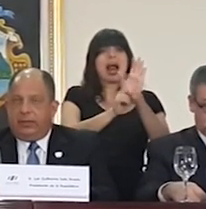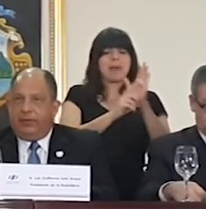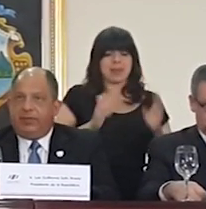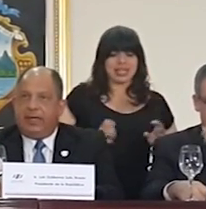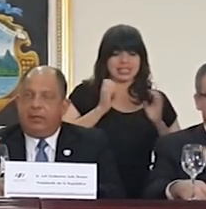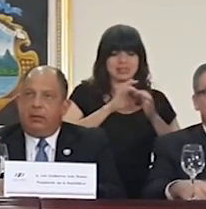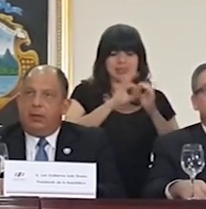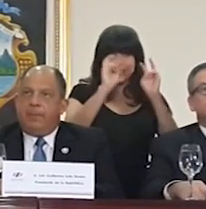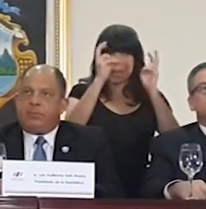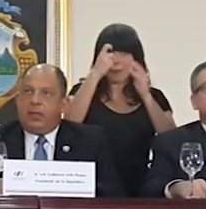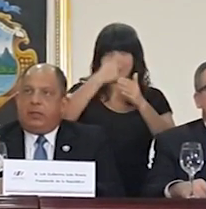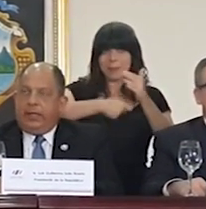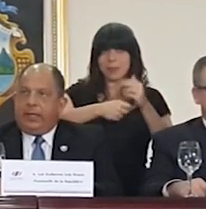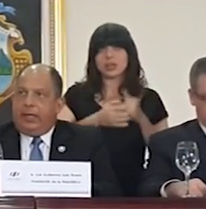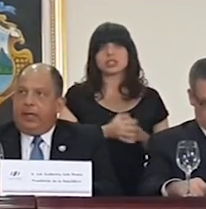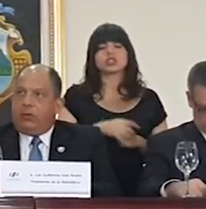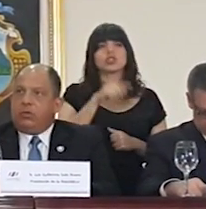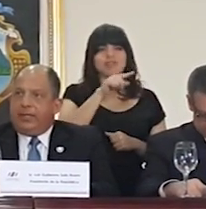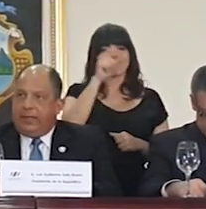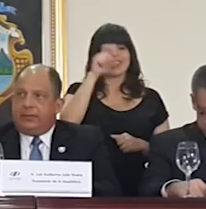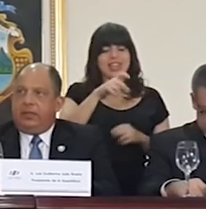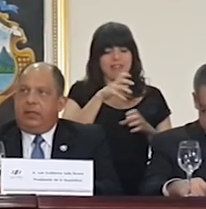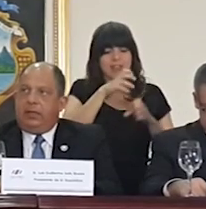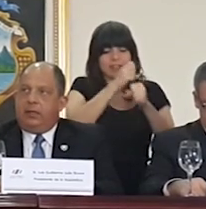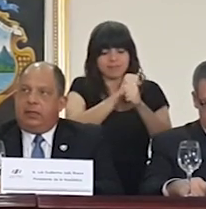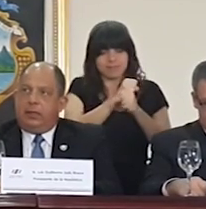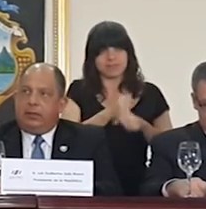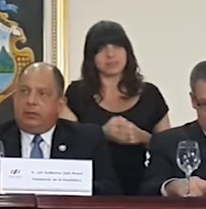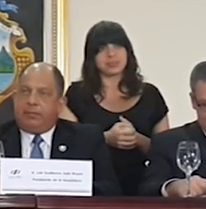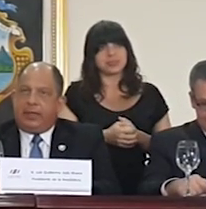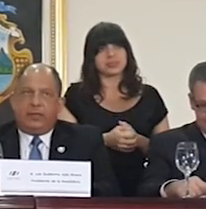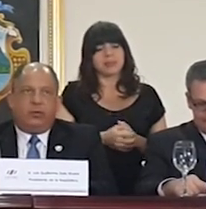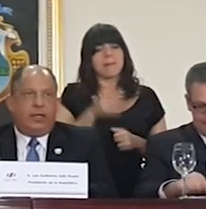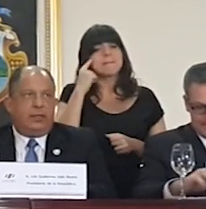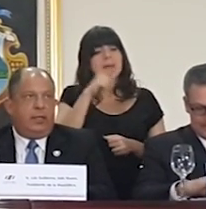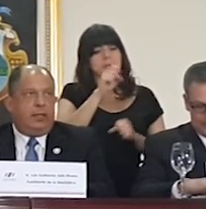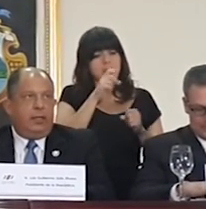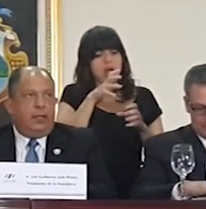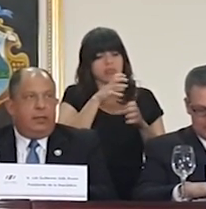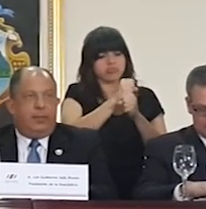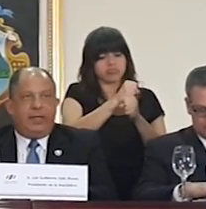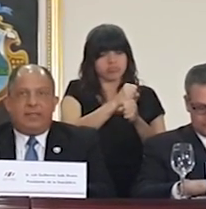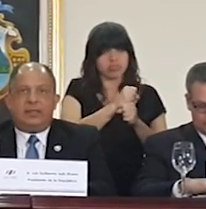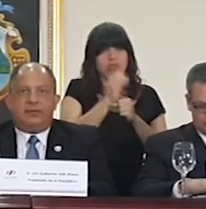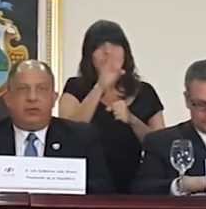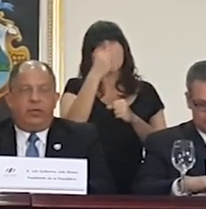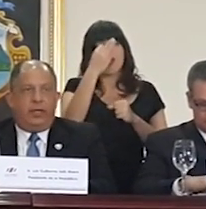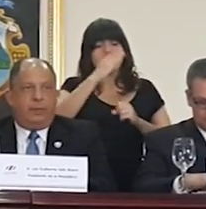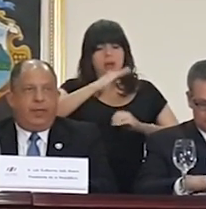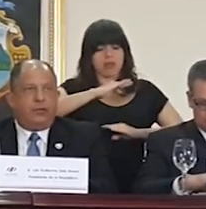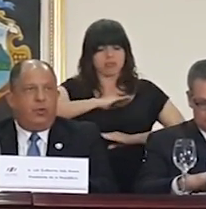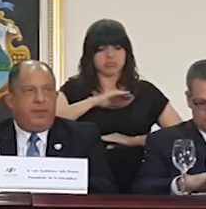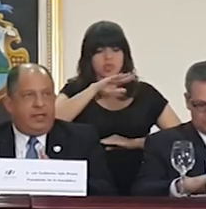sobre el tema fiscal tiene que concretarse, y para que se concrete de manera satisfactoria